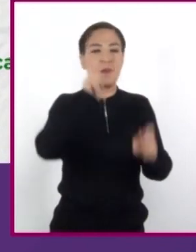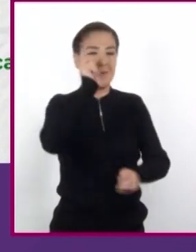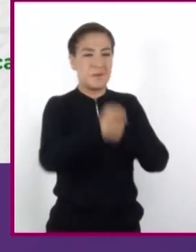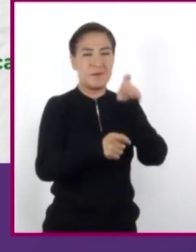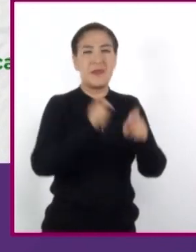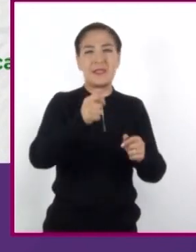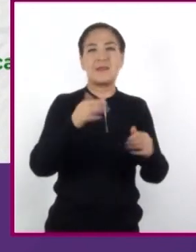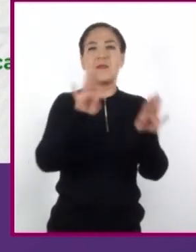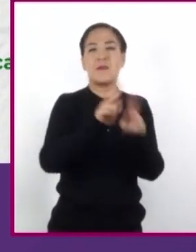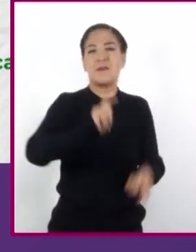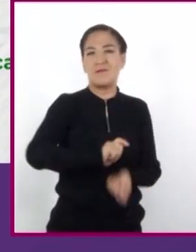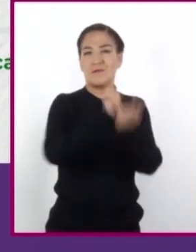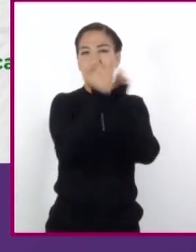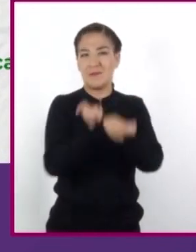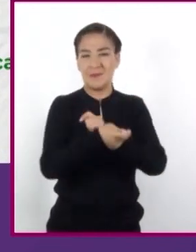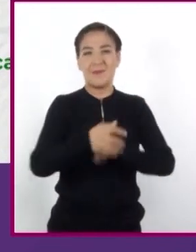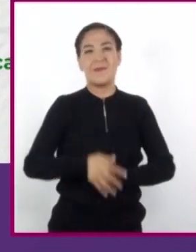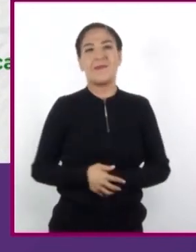interpretación y traducción.